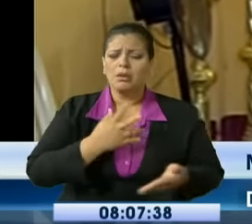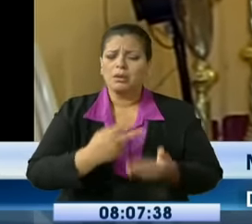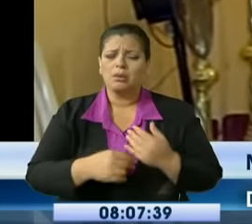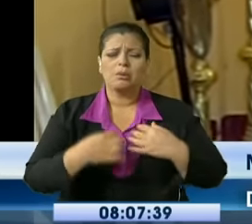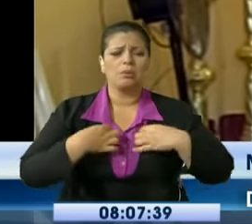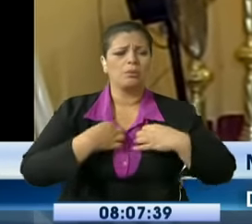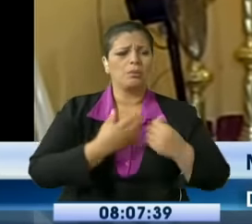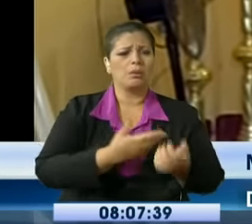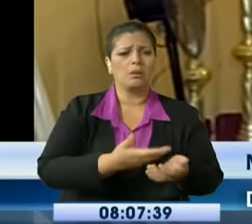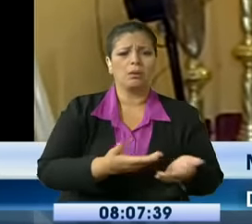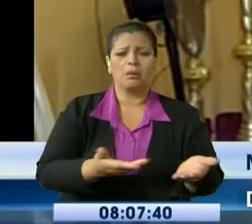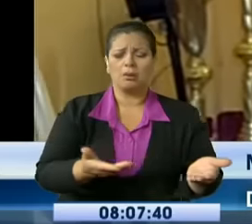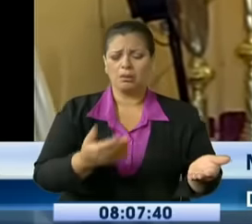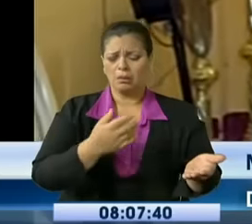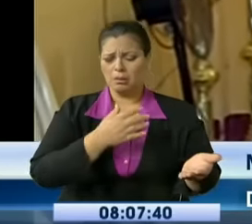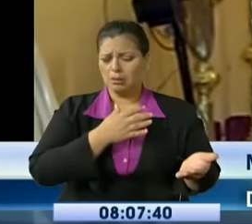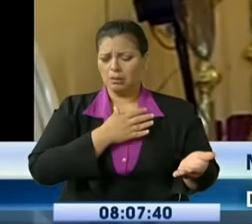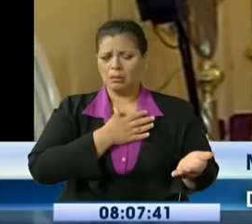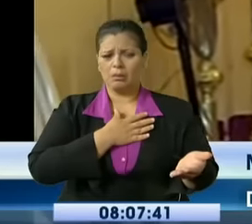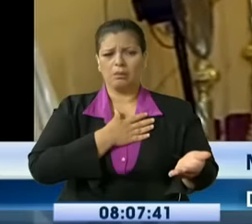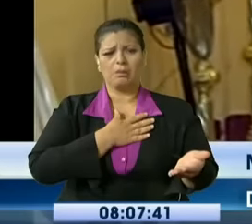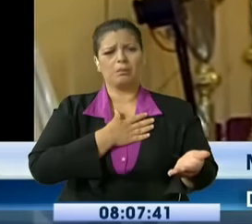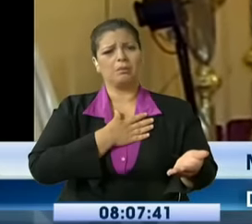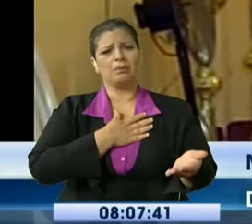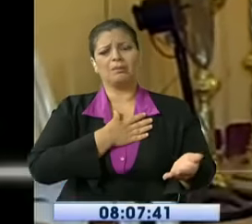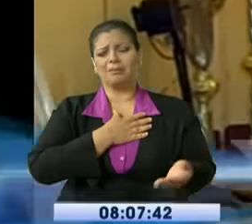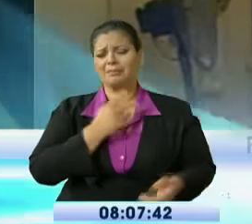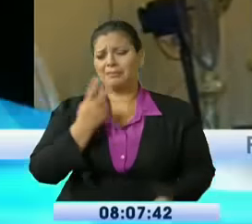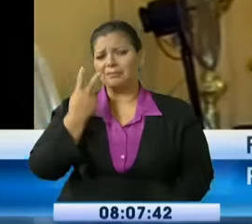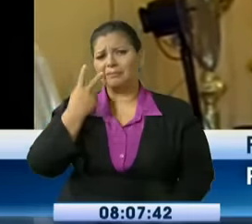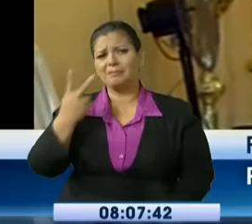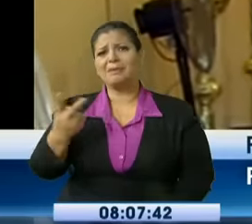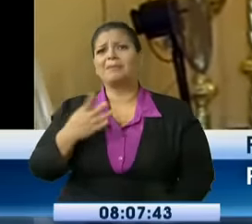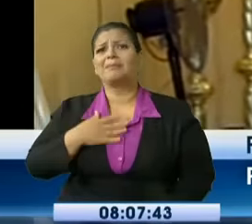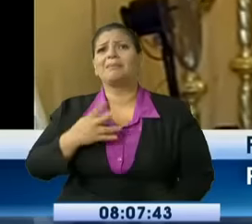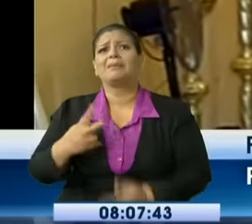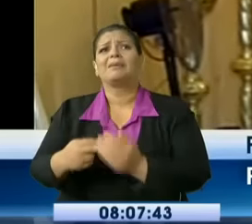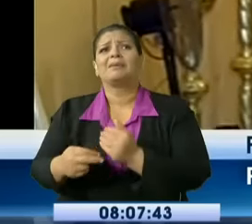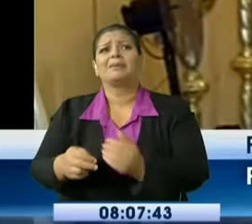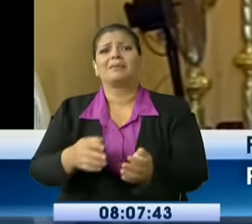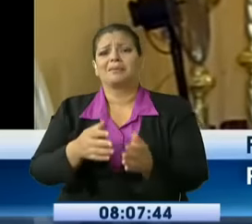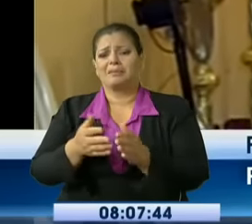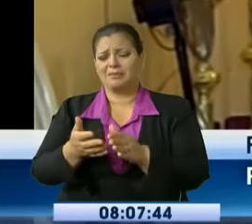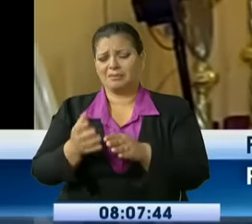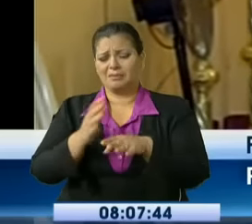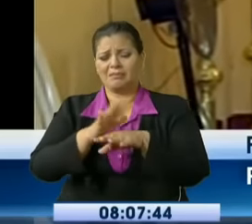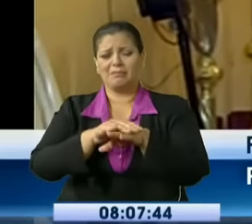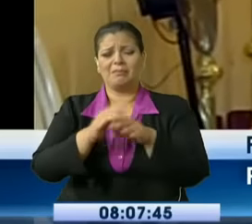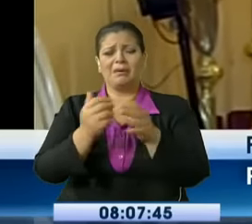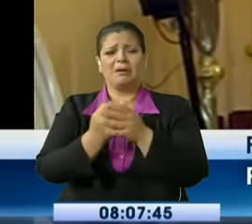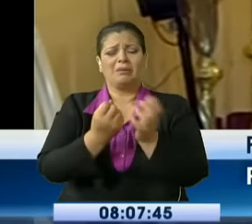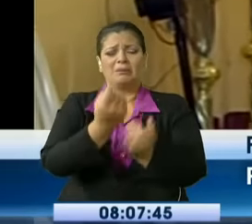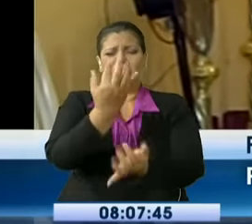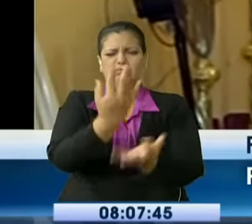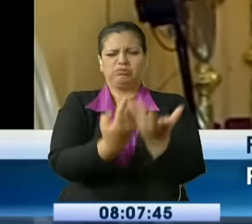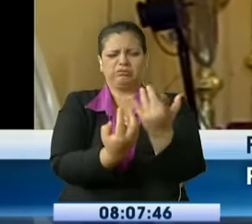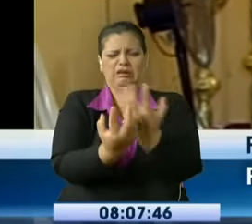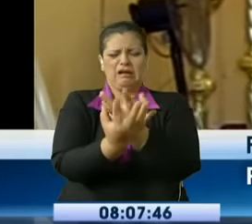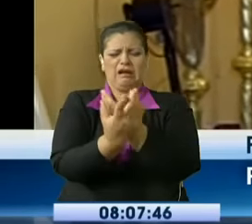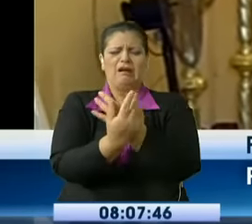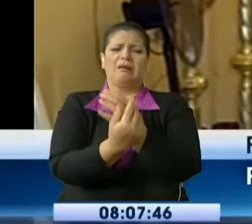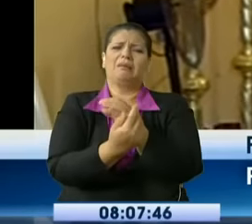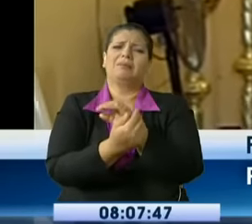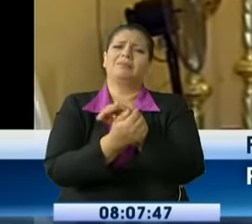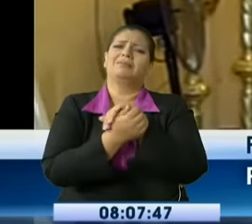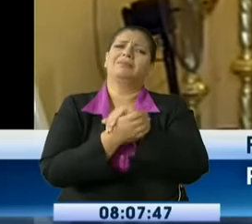tiene tiempo, ya años botada, y quiero que el municipio me ayude, que le den a alguien que verdaderamente necesite. En esa casa